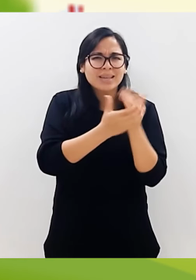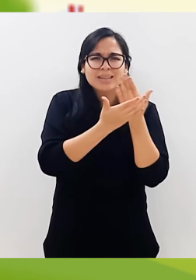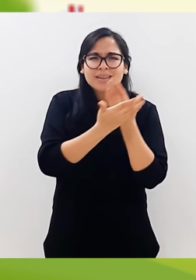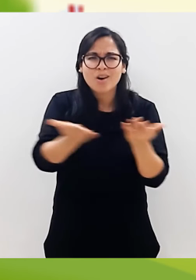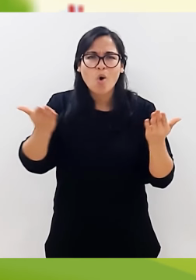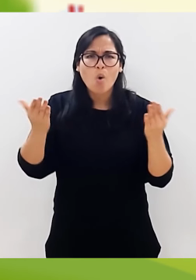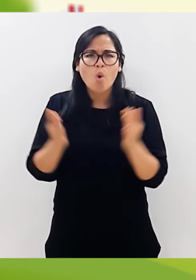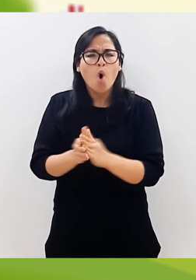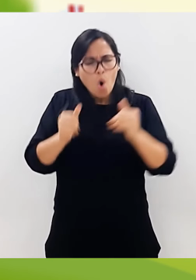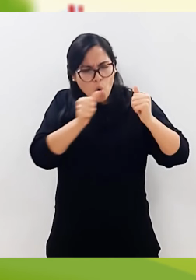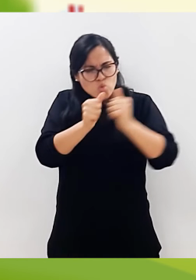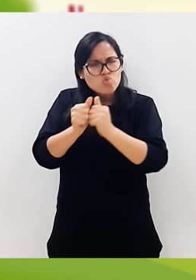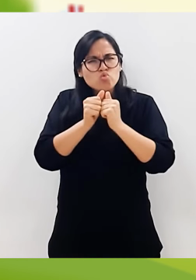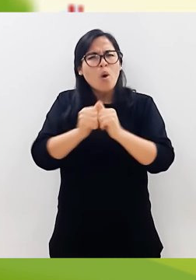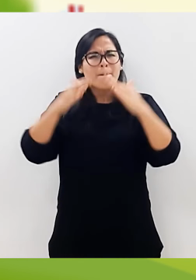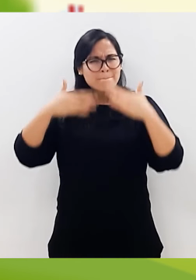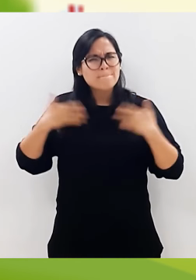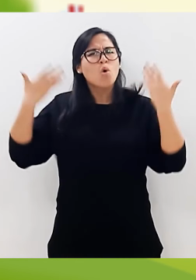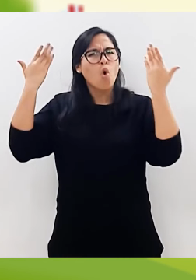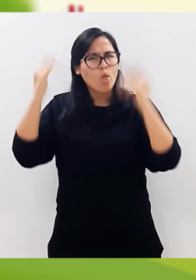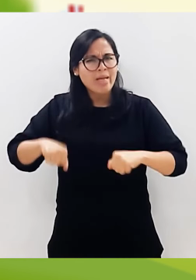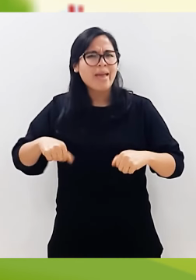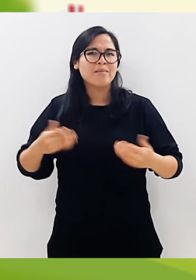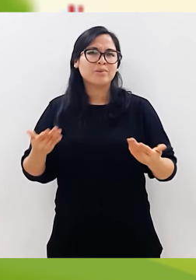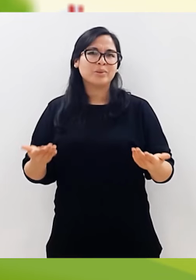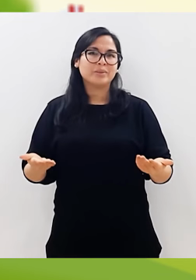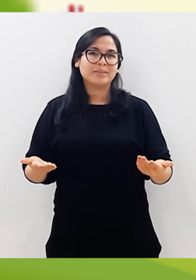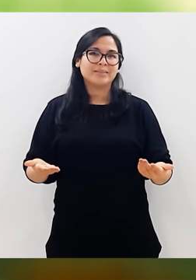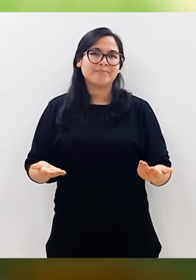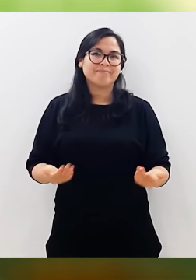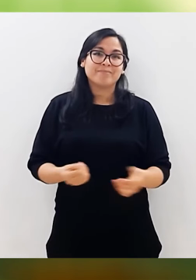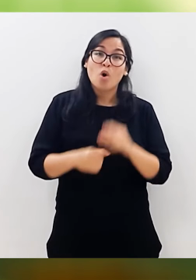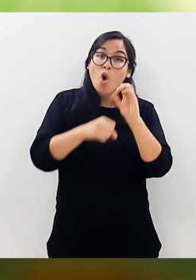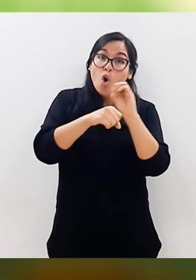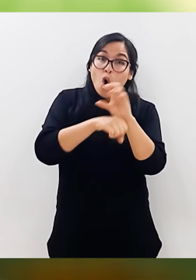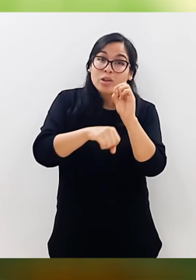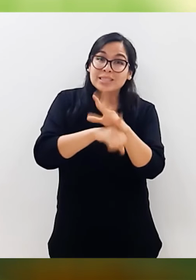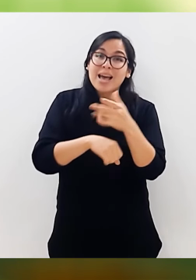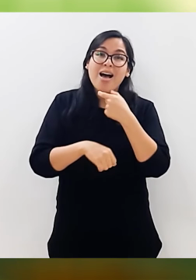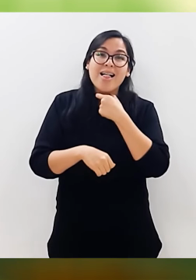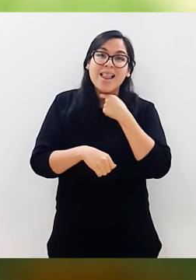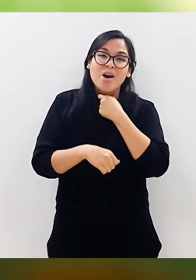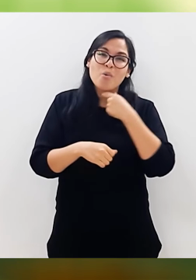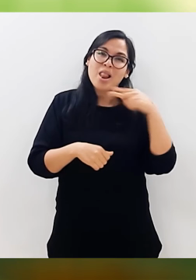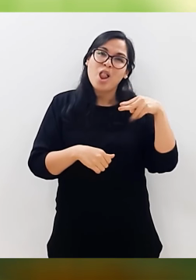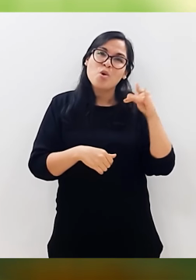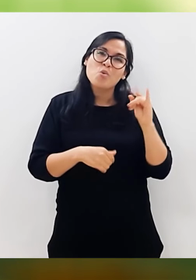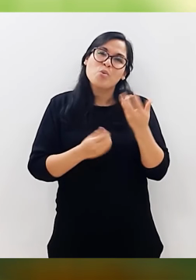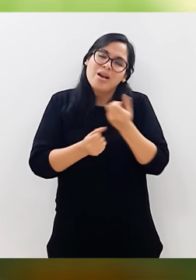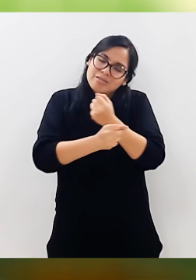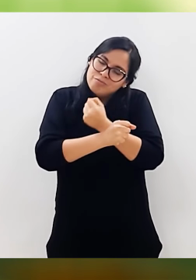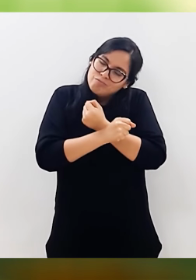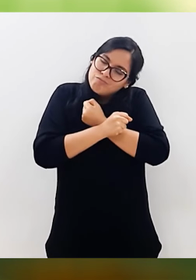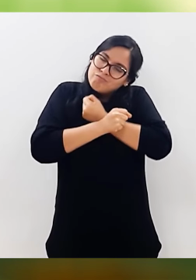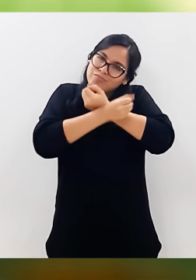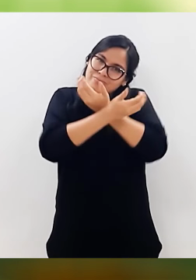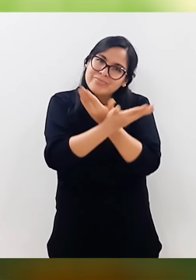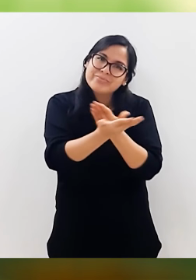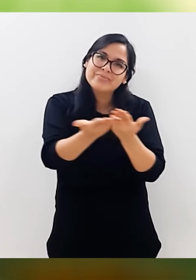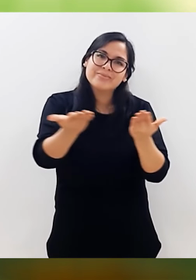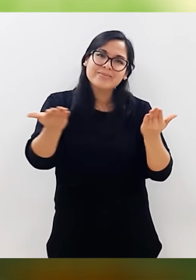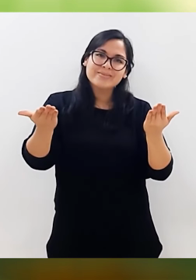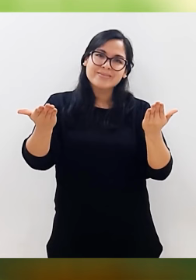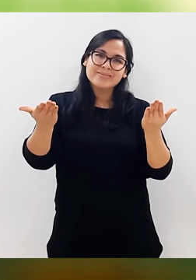amigas y amigos, que juntos podemos! ¡Un consejo de la abuela Nuna, con amor